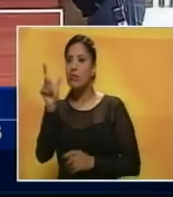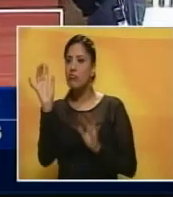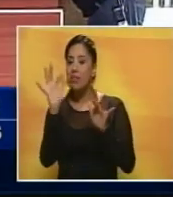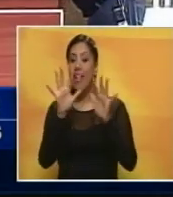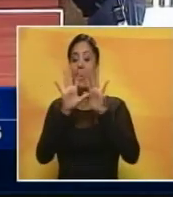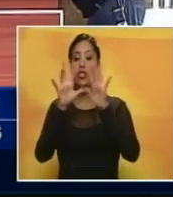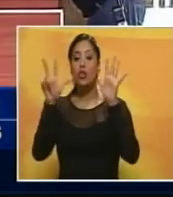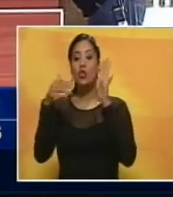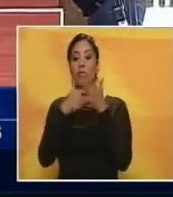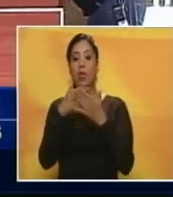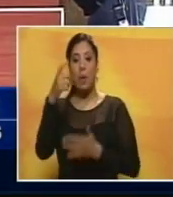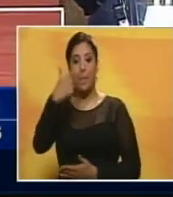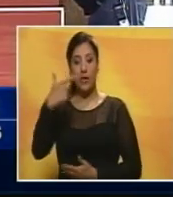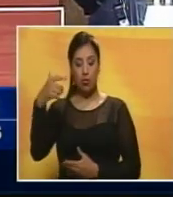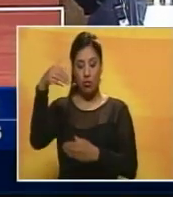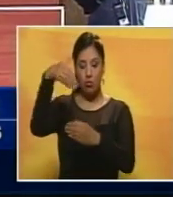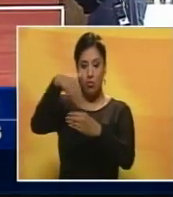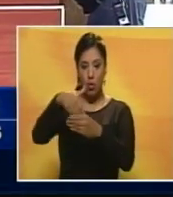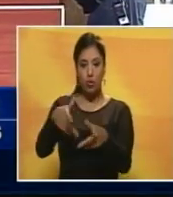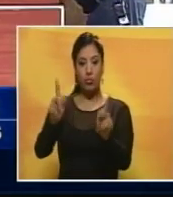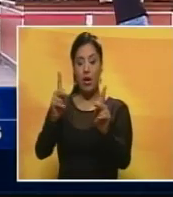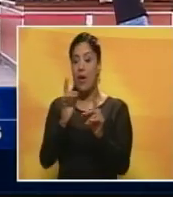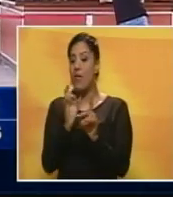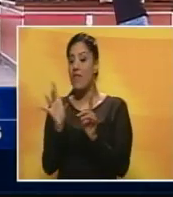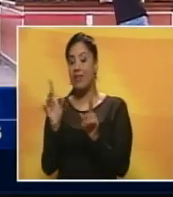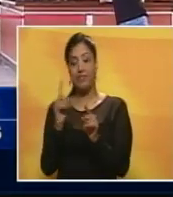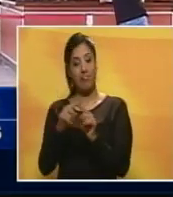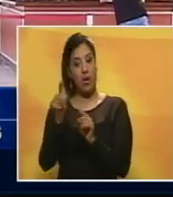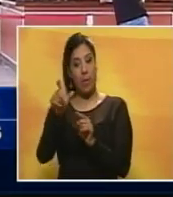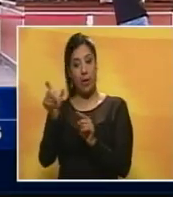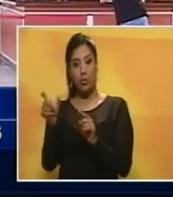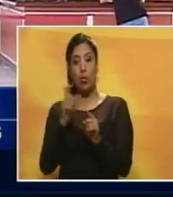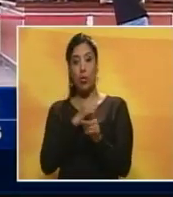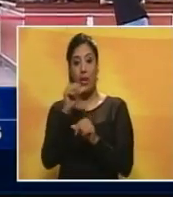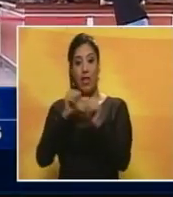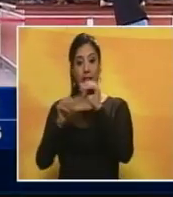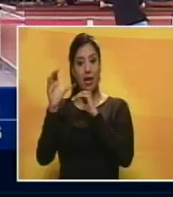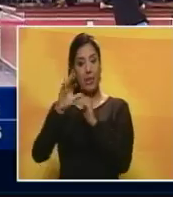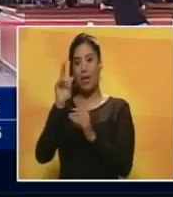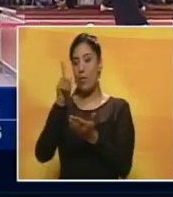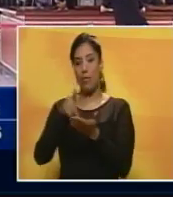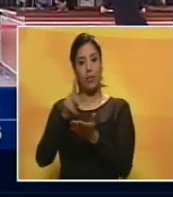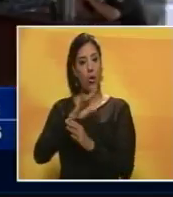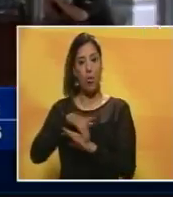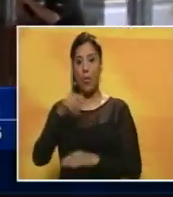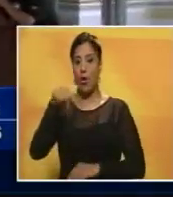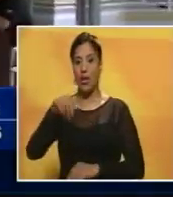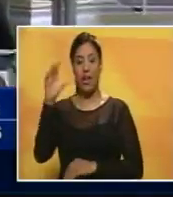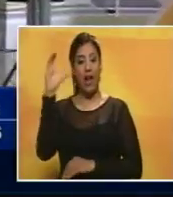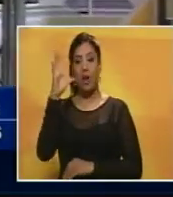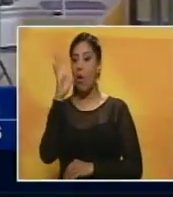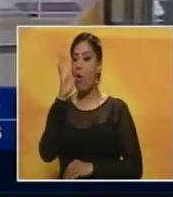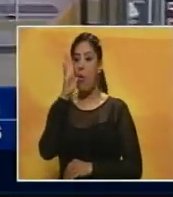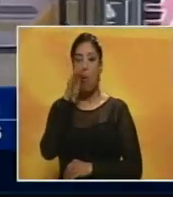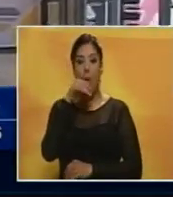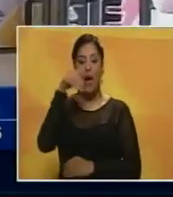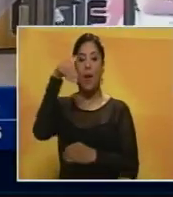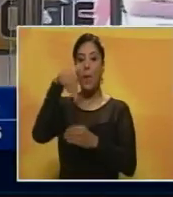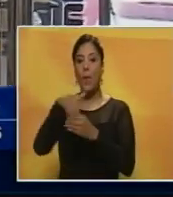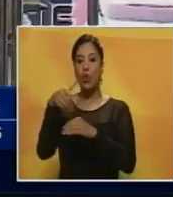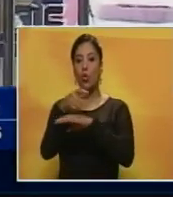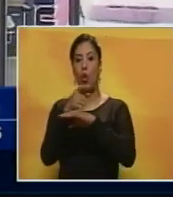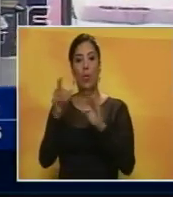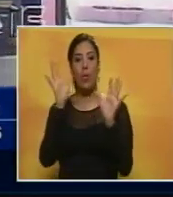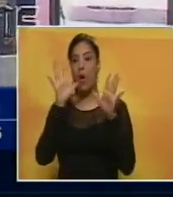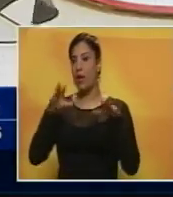participar 18 millones de electores, excluyendo a aquellos pertenecientes al Distrito Capital, debido a que este posee un régimen especial de